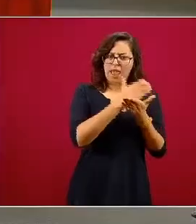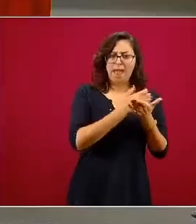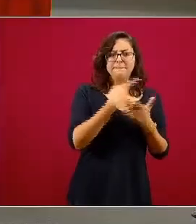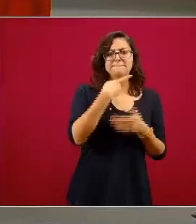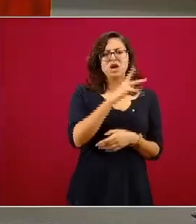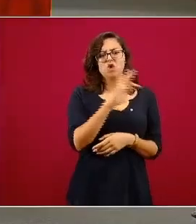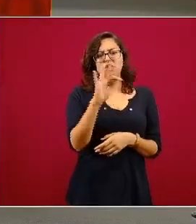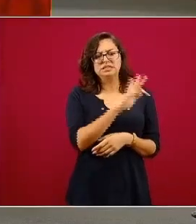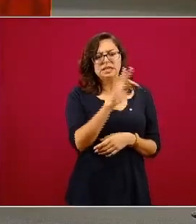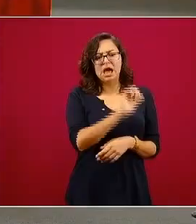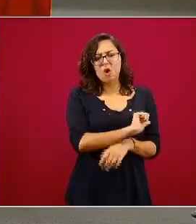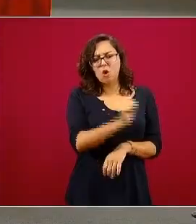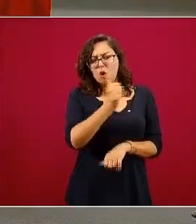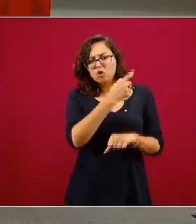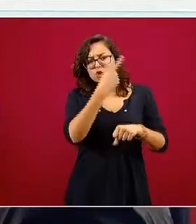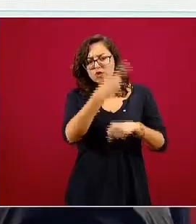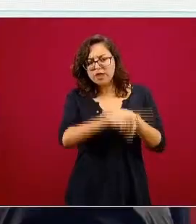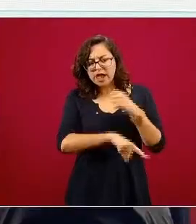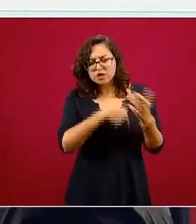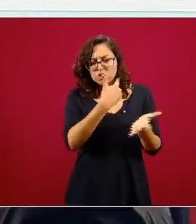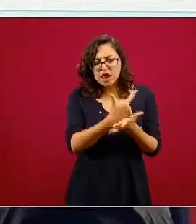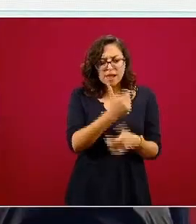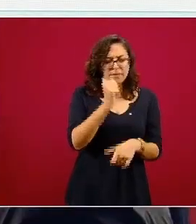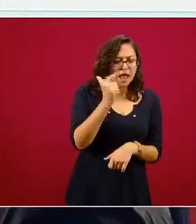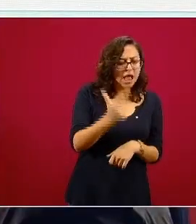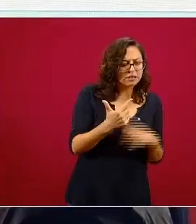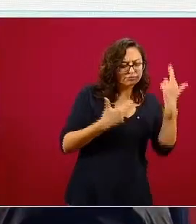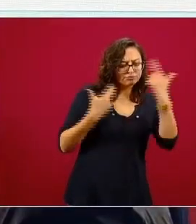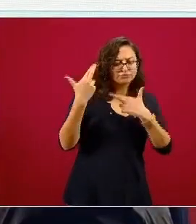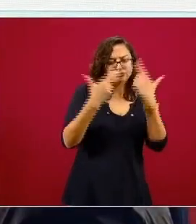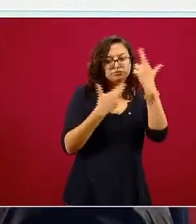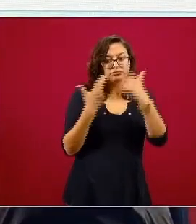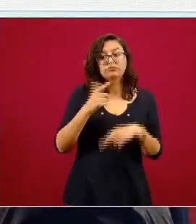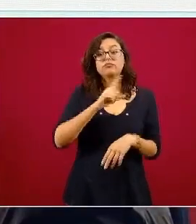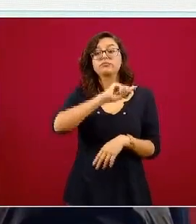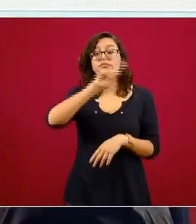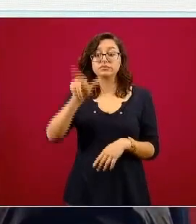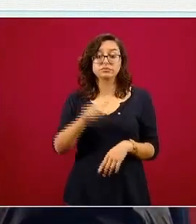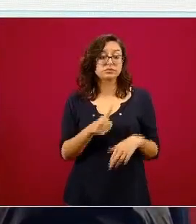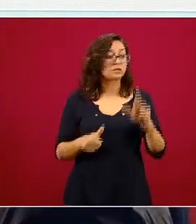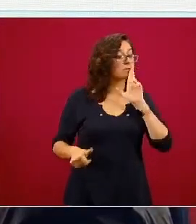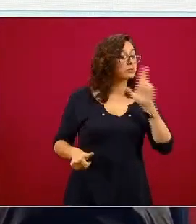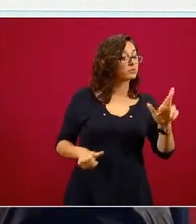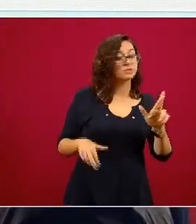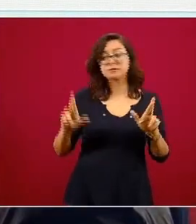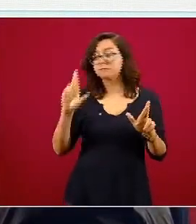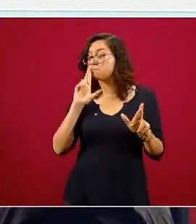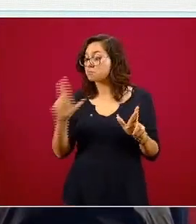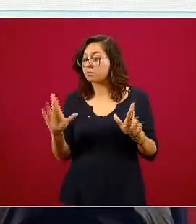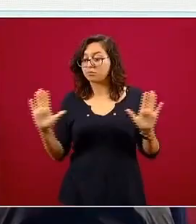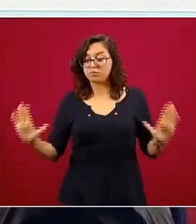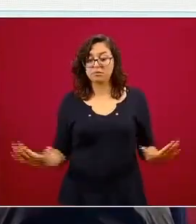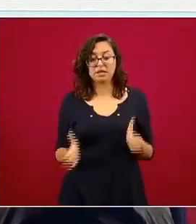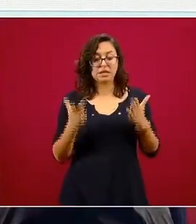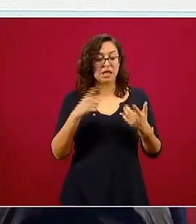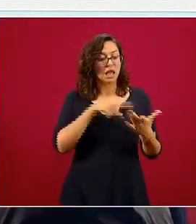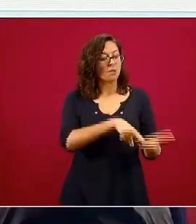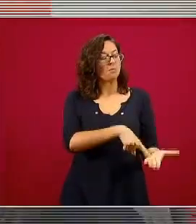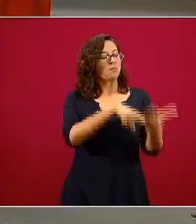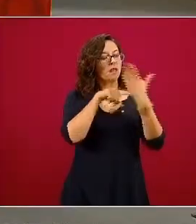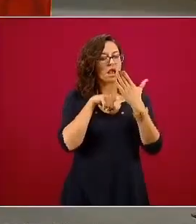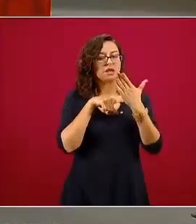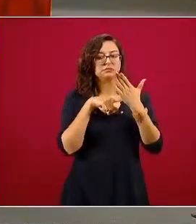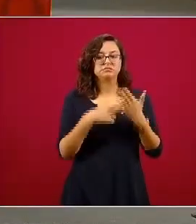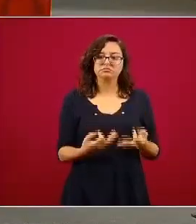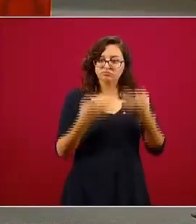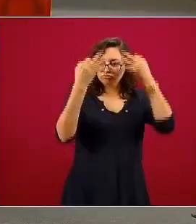cosas que se presentaron, para al final de cuentas tener resultados que nos hablen de evidencia de eficacia y de seguridad. Y esto es